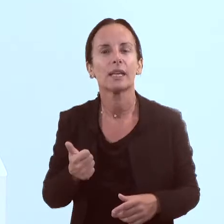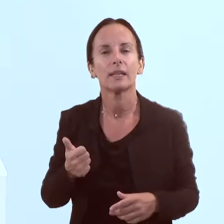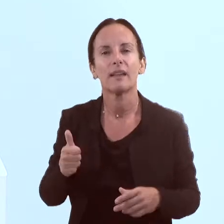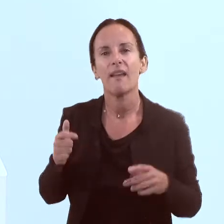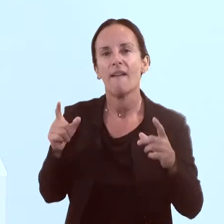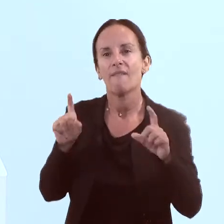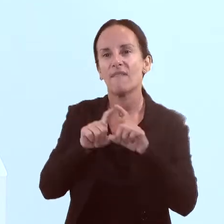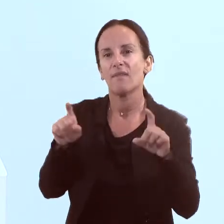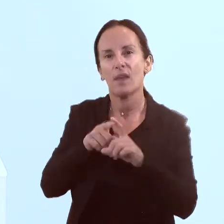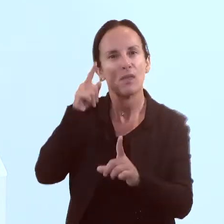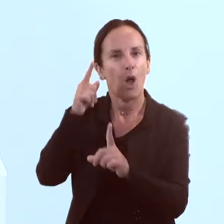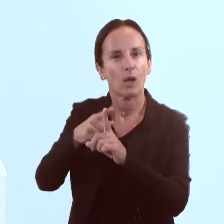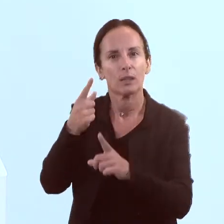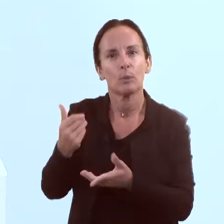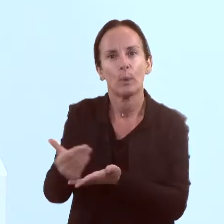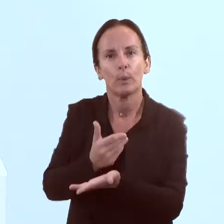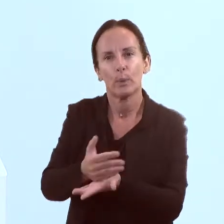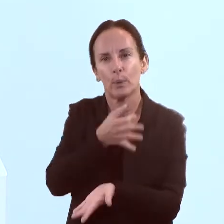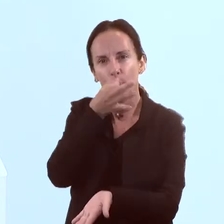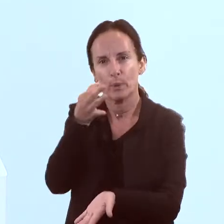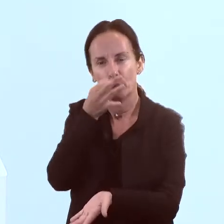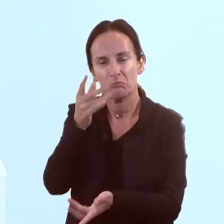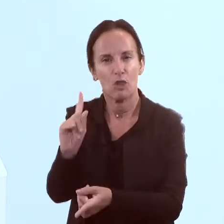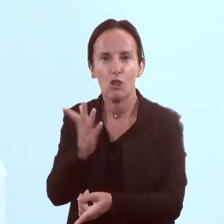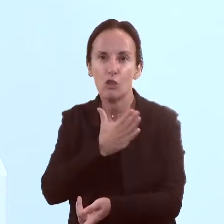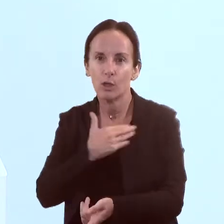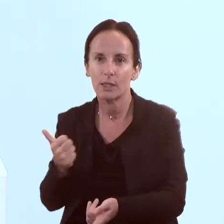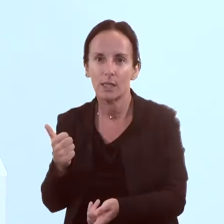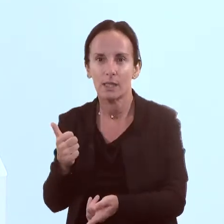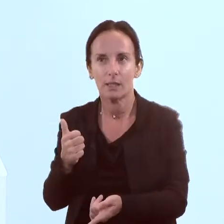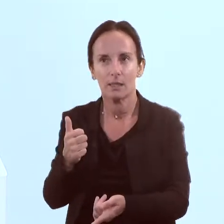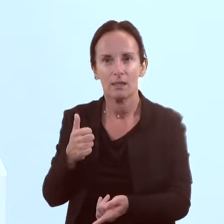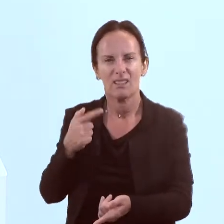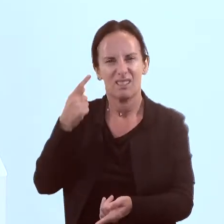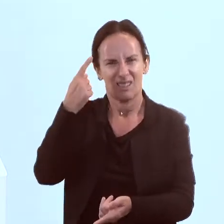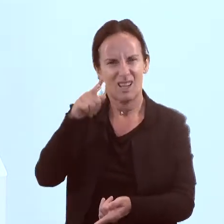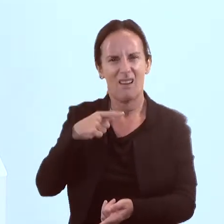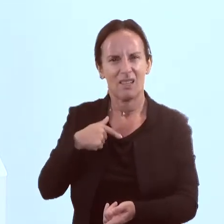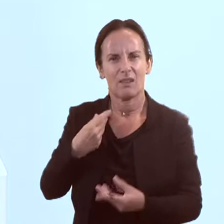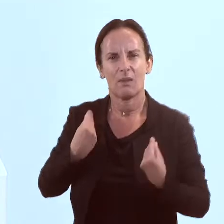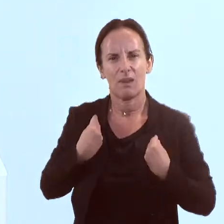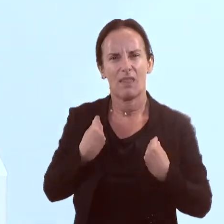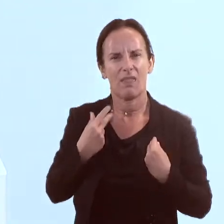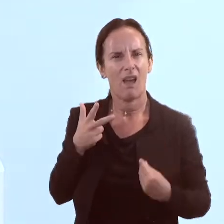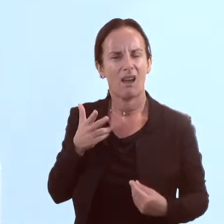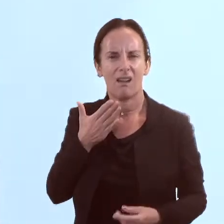que es un derecho de todas las personas y que lo ponen a disposición del servicio, pues esa es la clave.